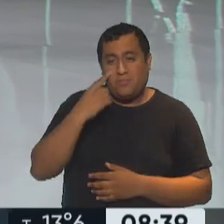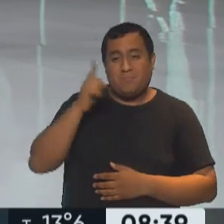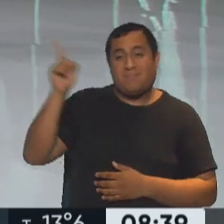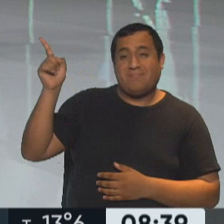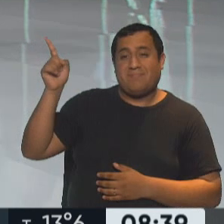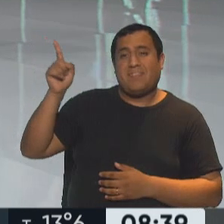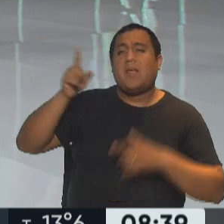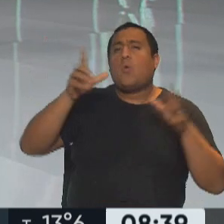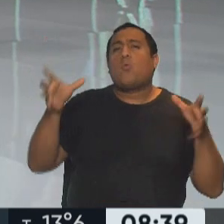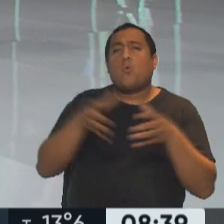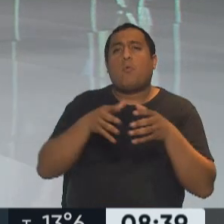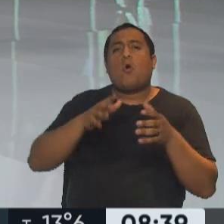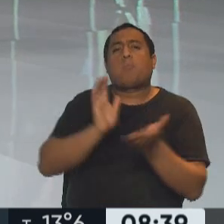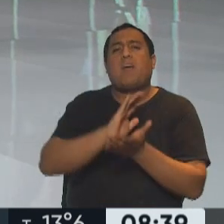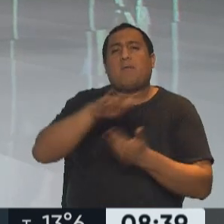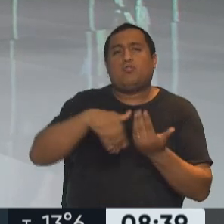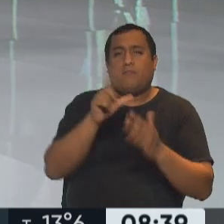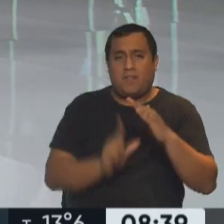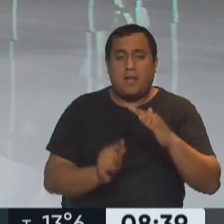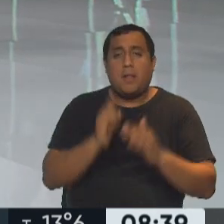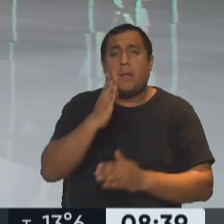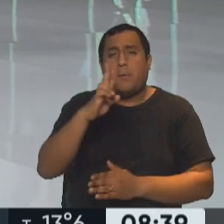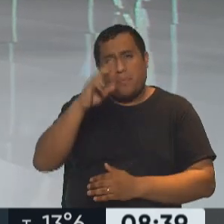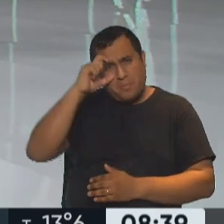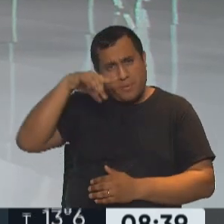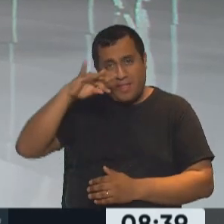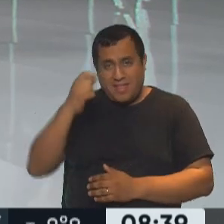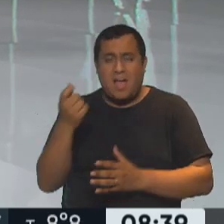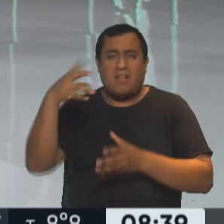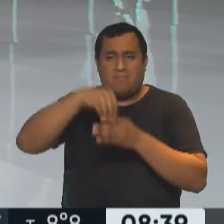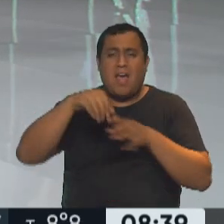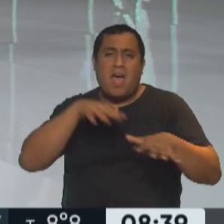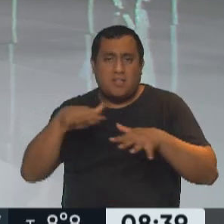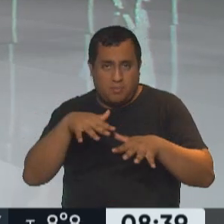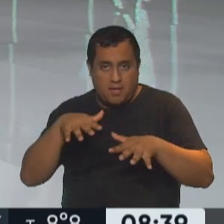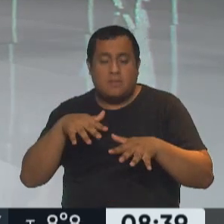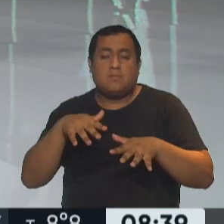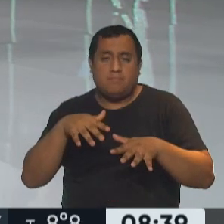con Revolución Federal, más allá de que Brenda haya participado en alguna de las actividades justamente de este grupo, ¿verdad? Tal cual.